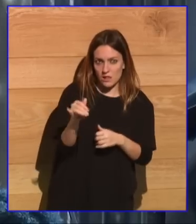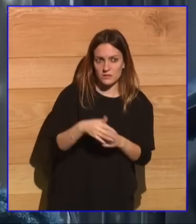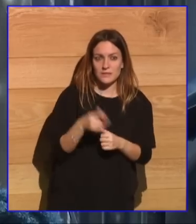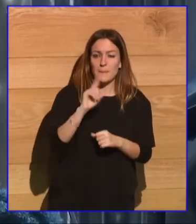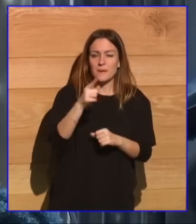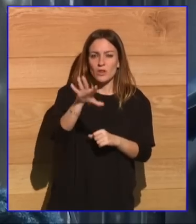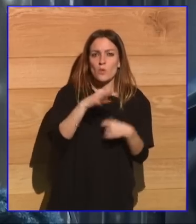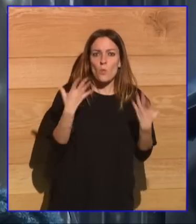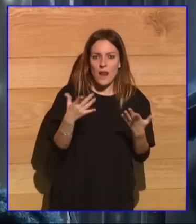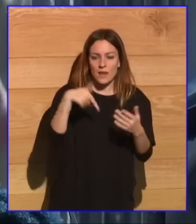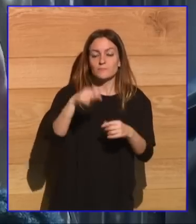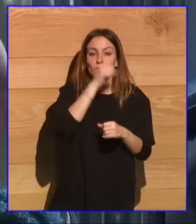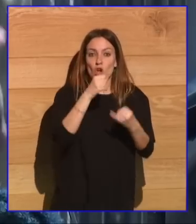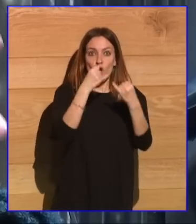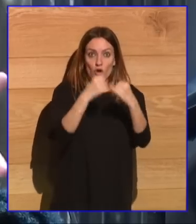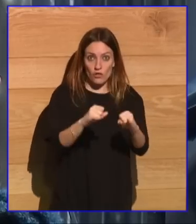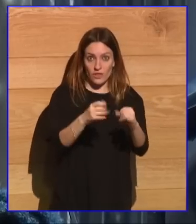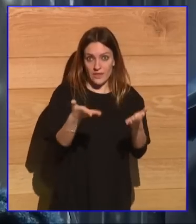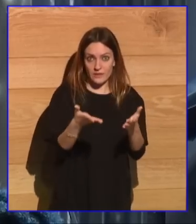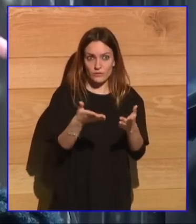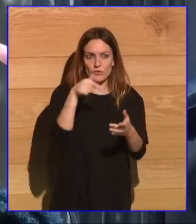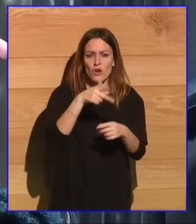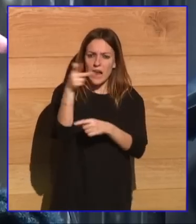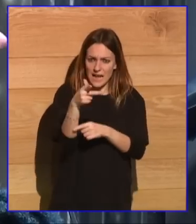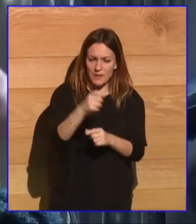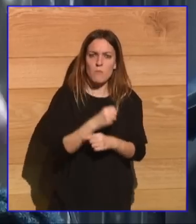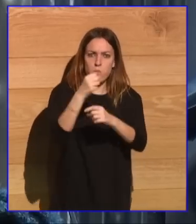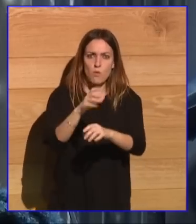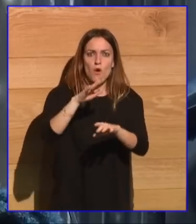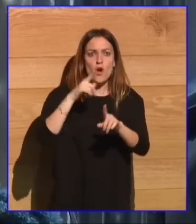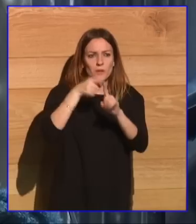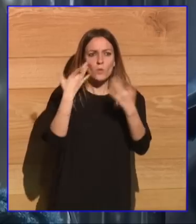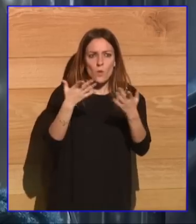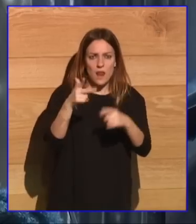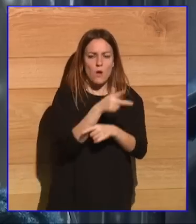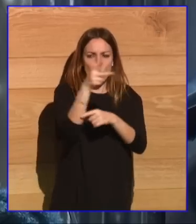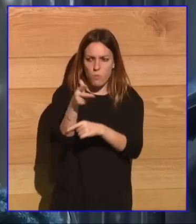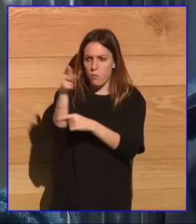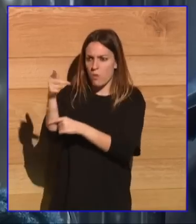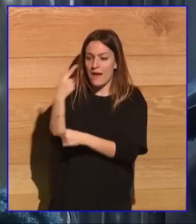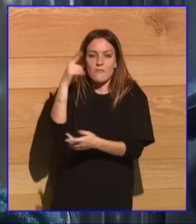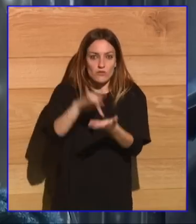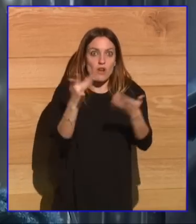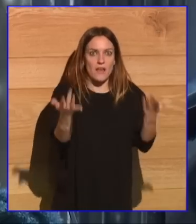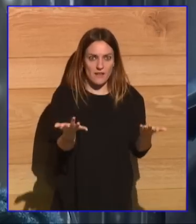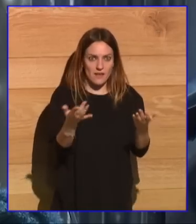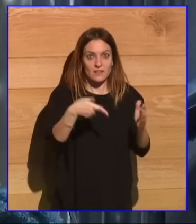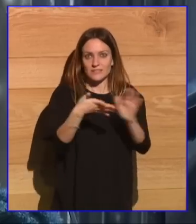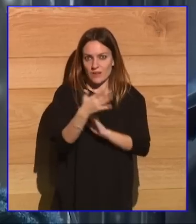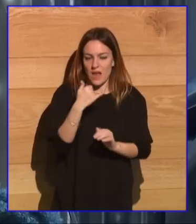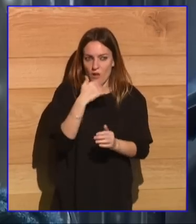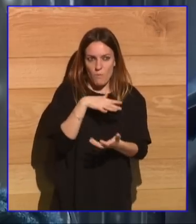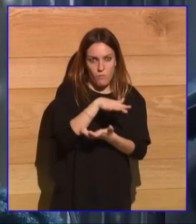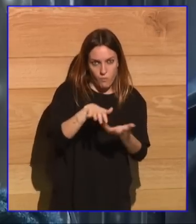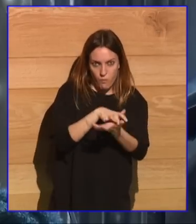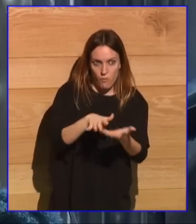a los conciertos, y van a filmar y a ver qué pasa. Y aquí era un desastre. De hecho, también está involucrado,